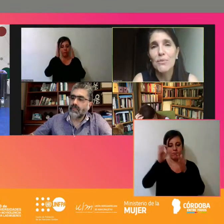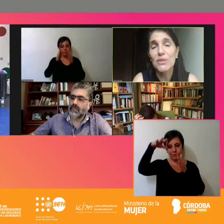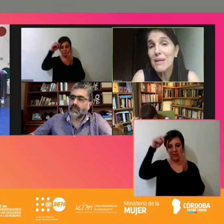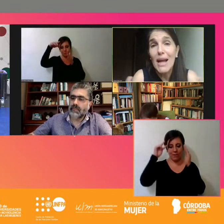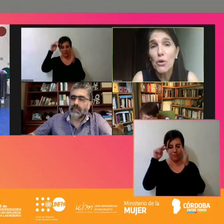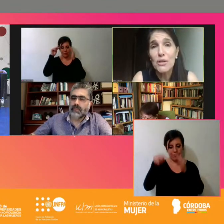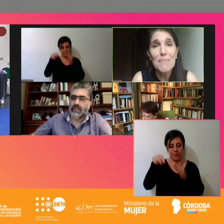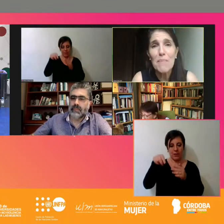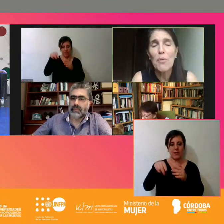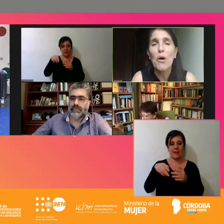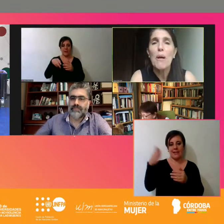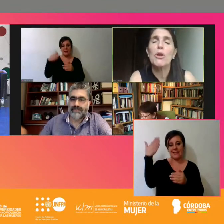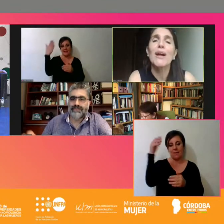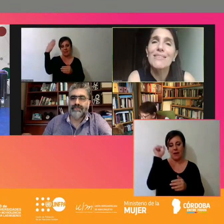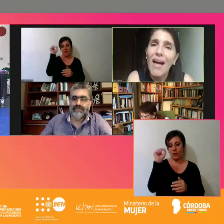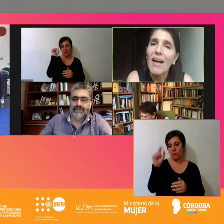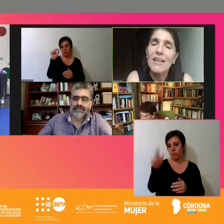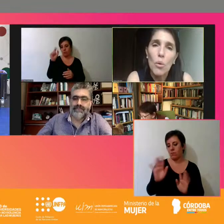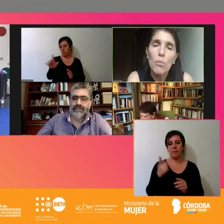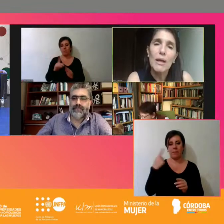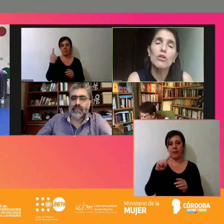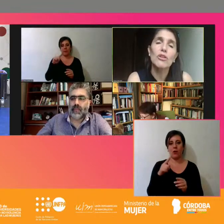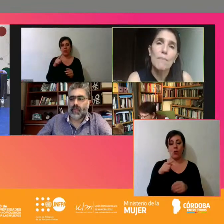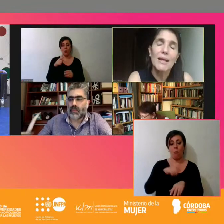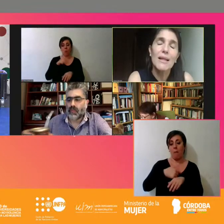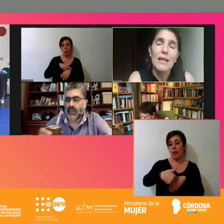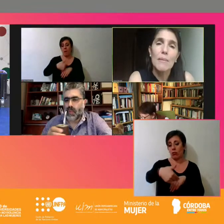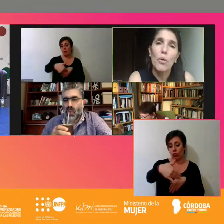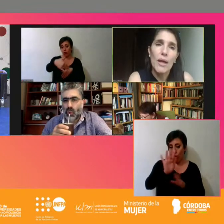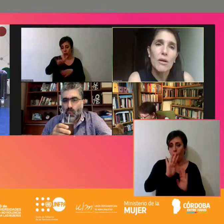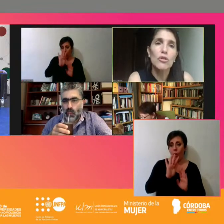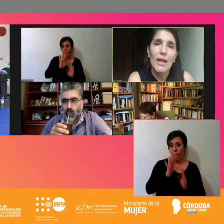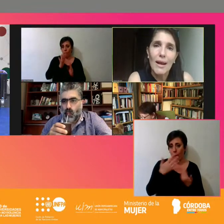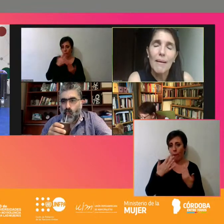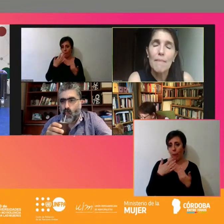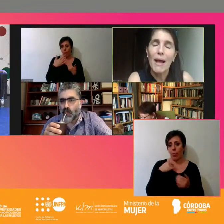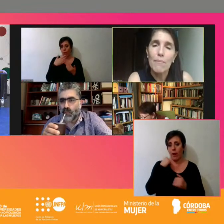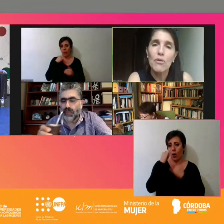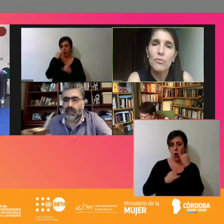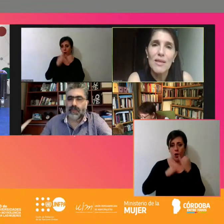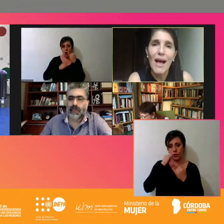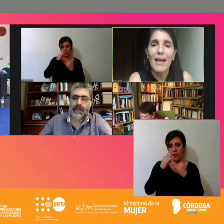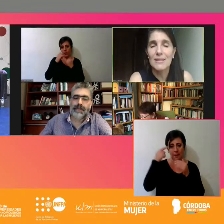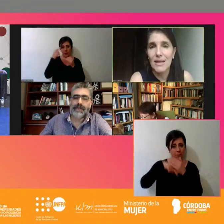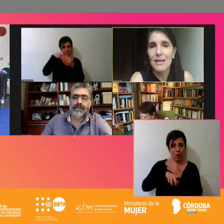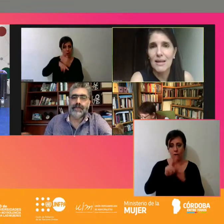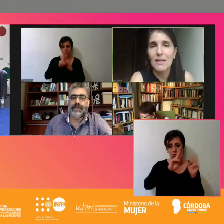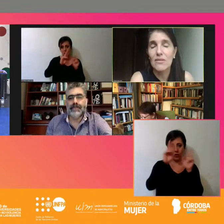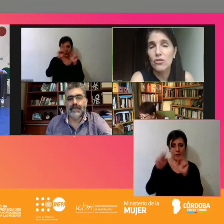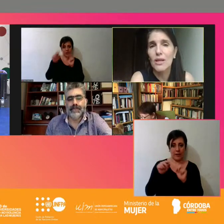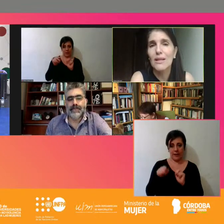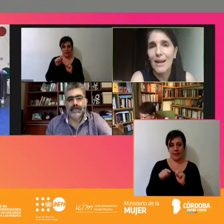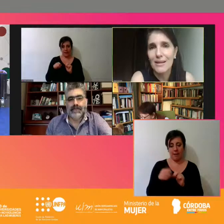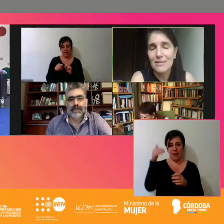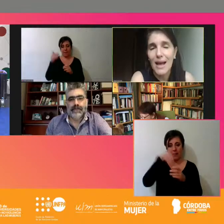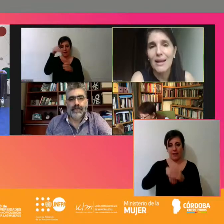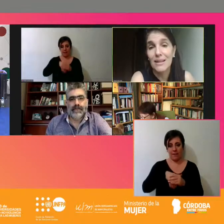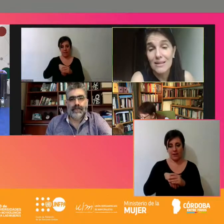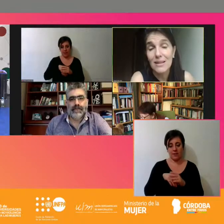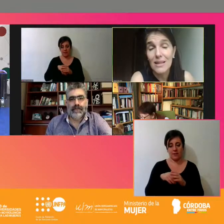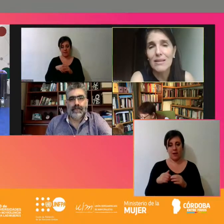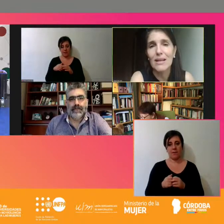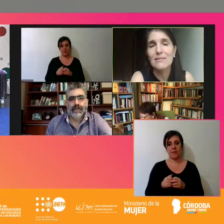un seminario en sí mismo, pero encantadas en algún momento también de poder contarles más en profundidad esa intervención interagencial,